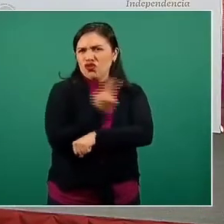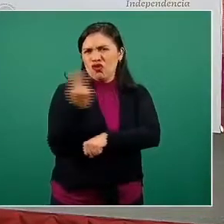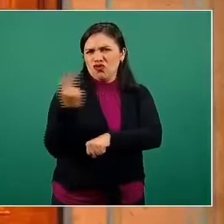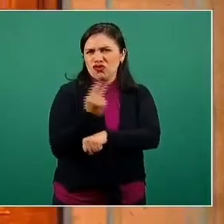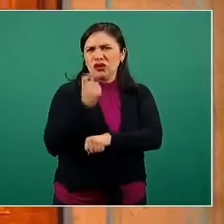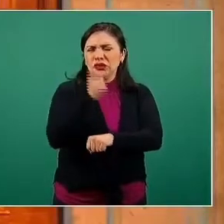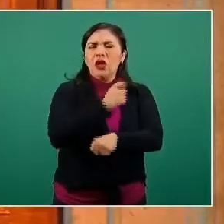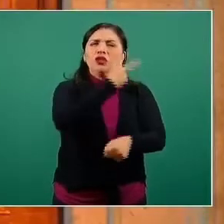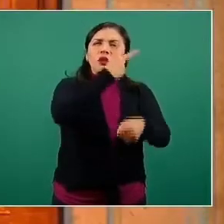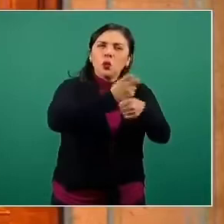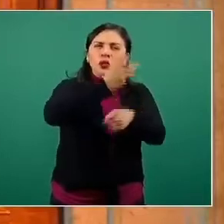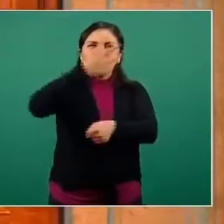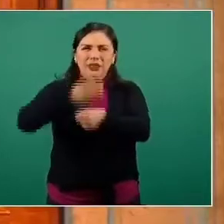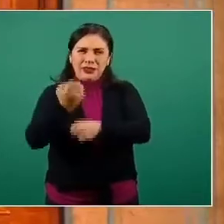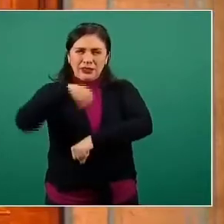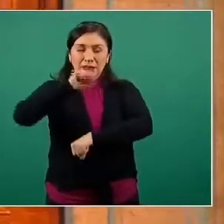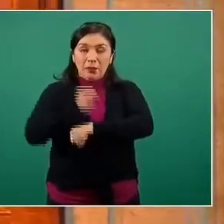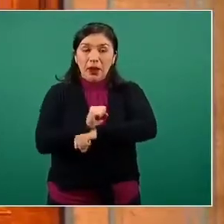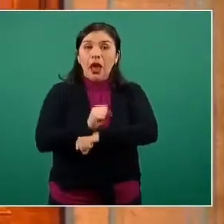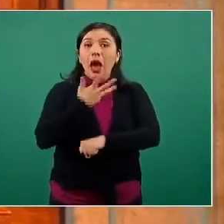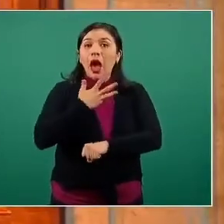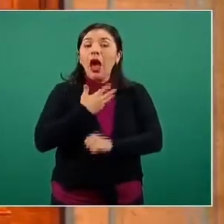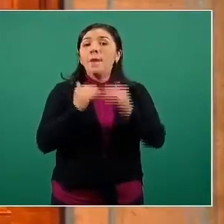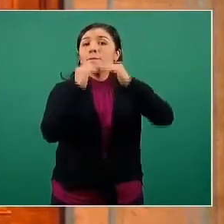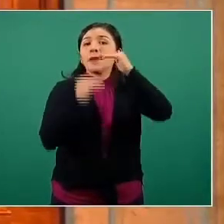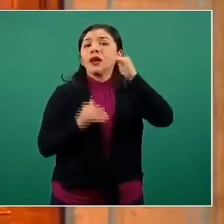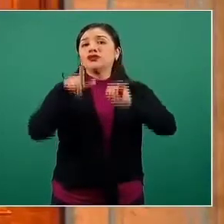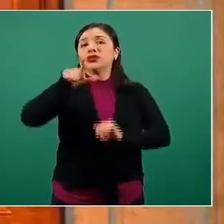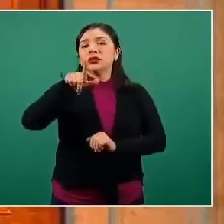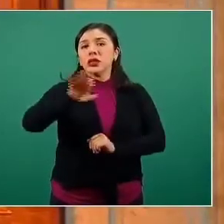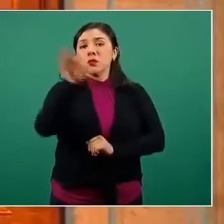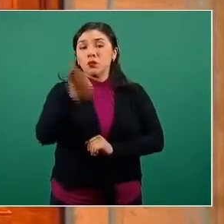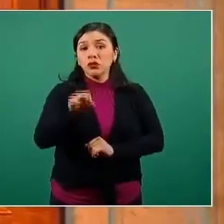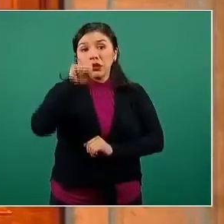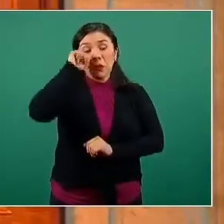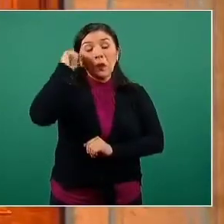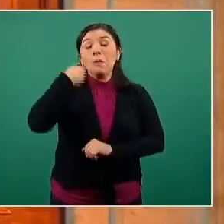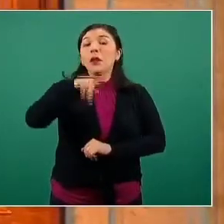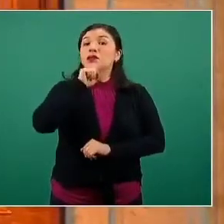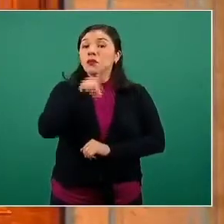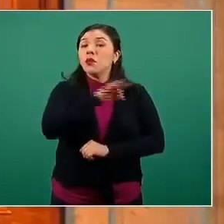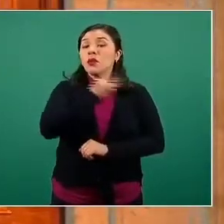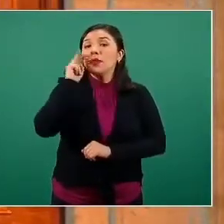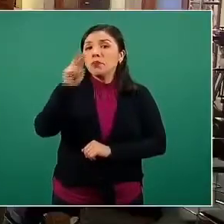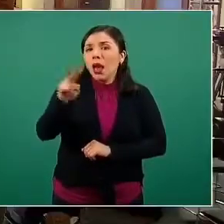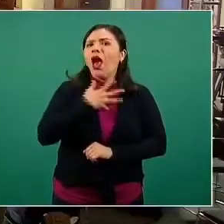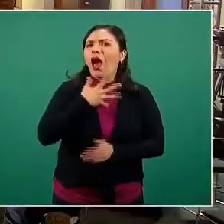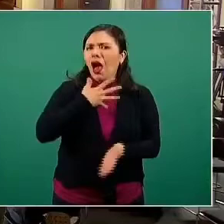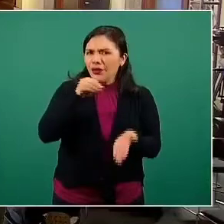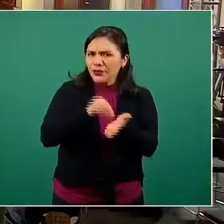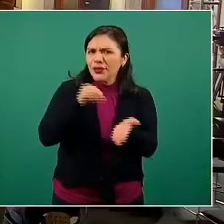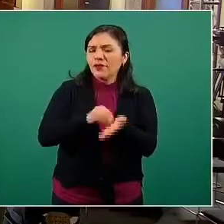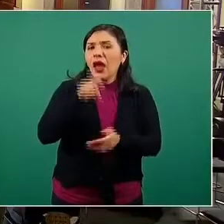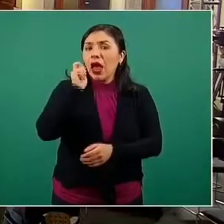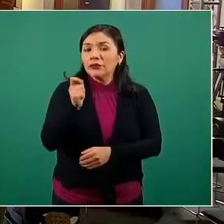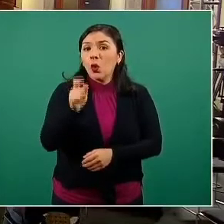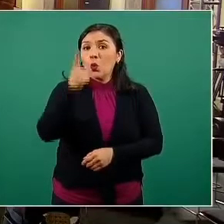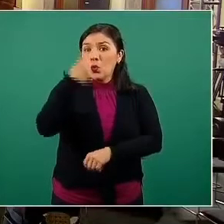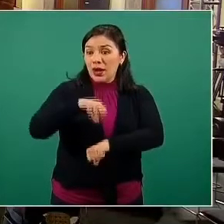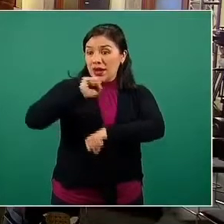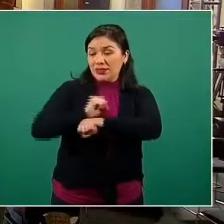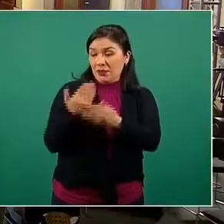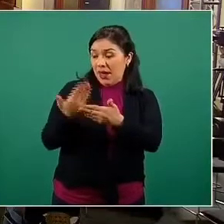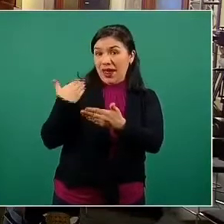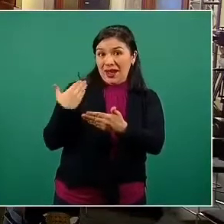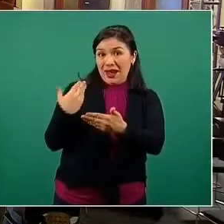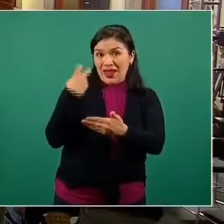entre la 2 y la 3, es de un menos 17%, pero también podemos seguir notando que la semana previa,